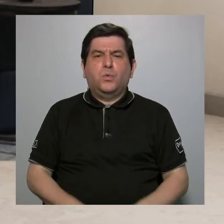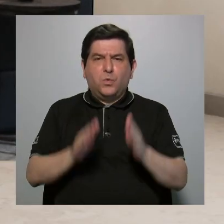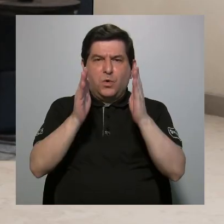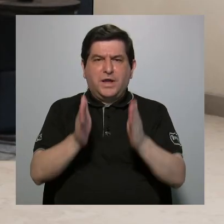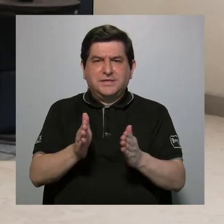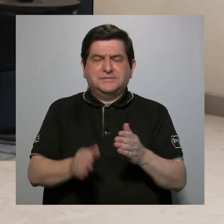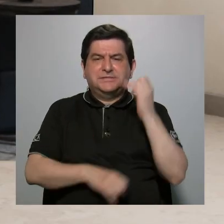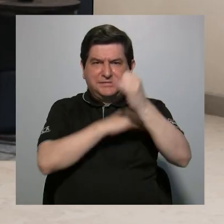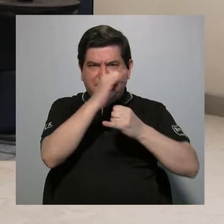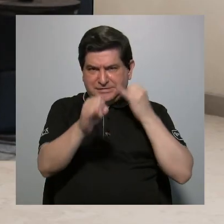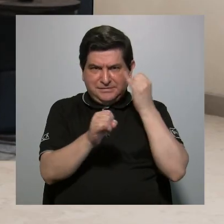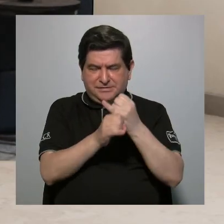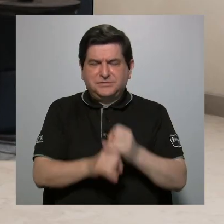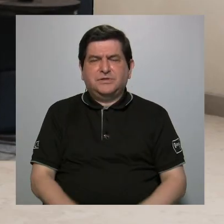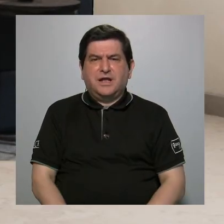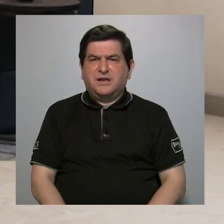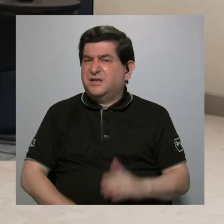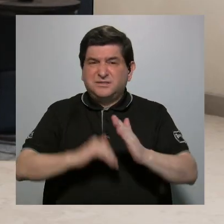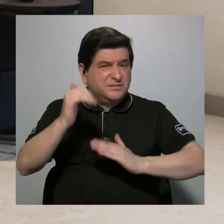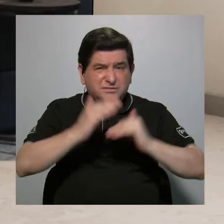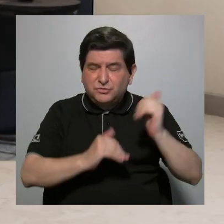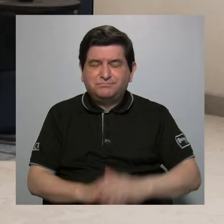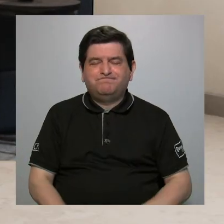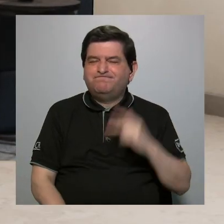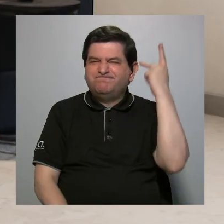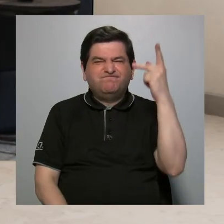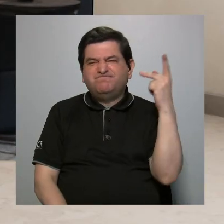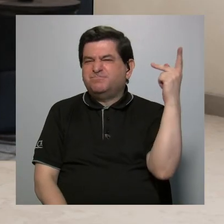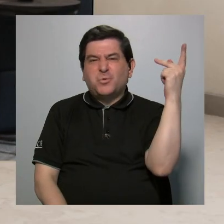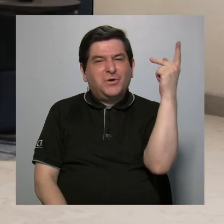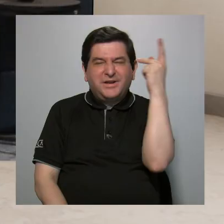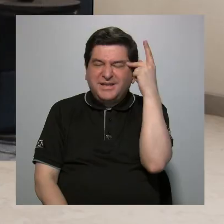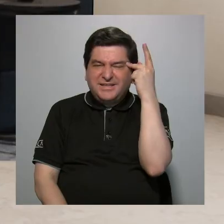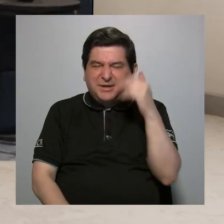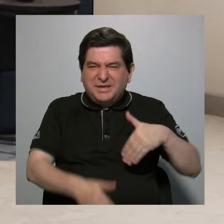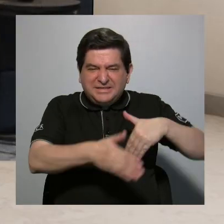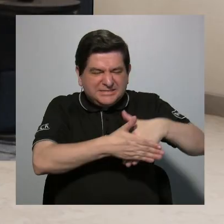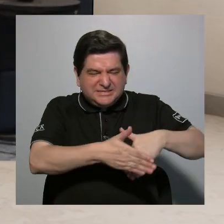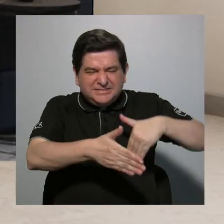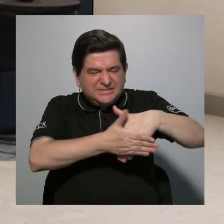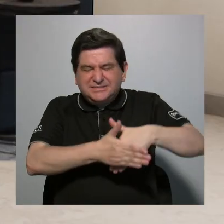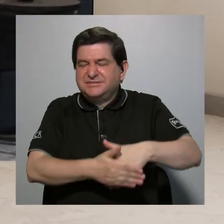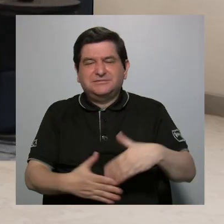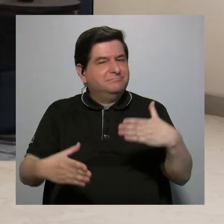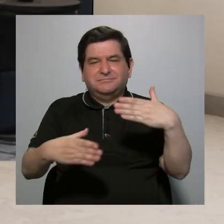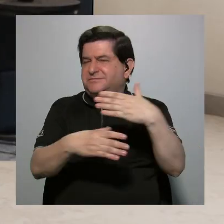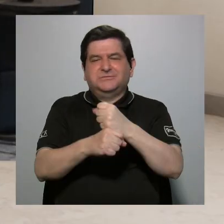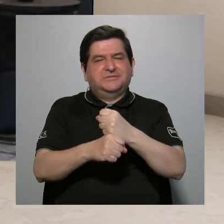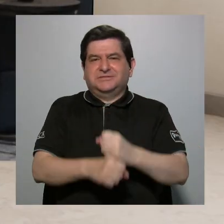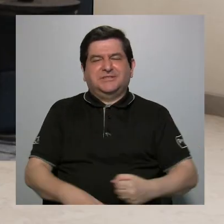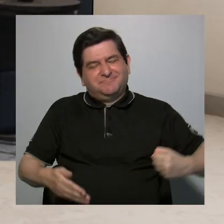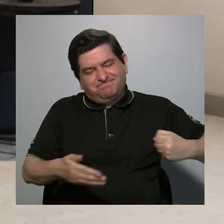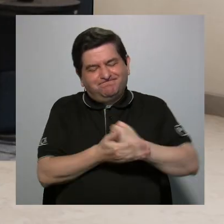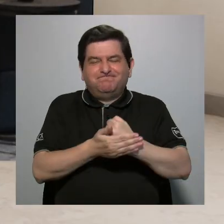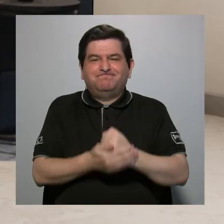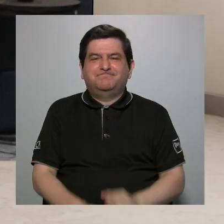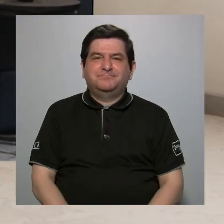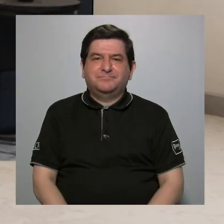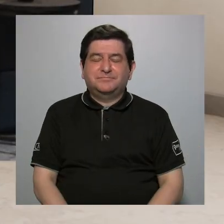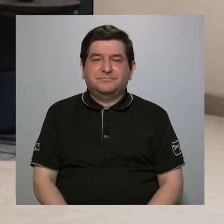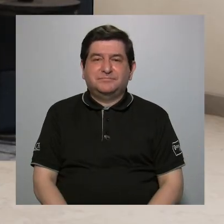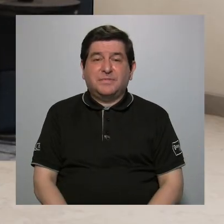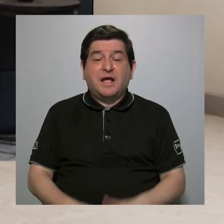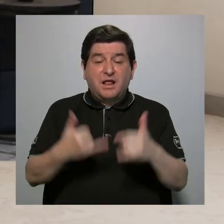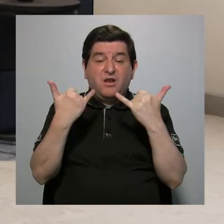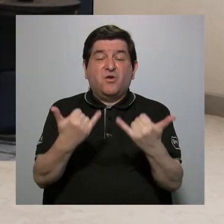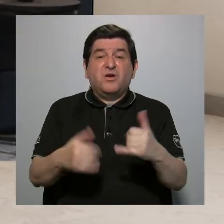gané. Lamentablemente no se construyó. Políticamente lo obstruyeron y no se hizo. Se hizo lo que está